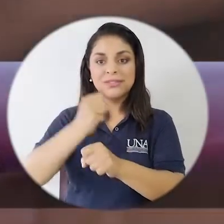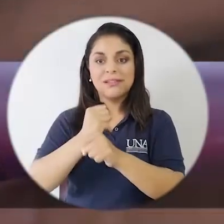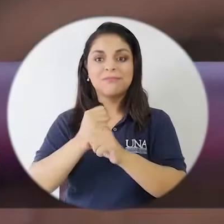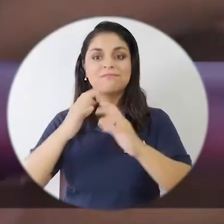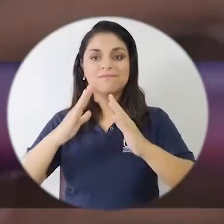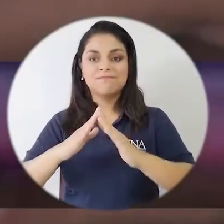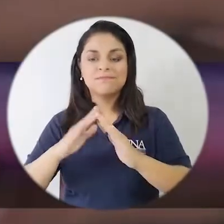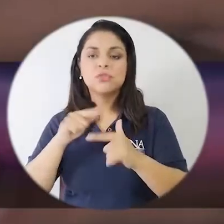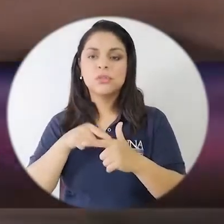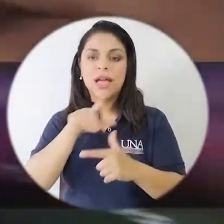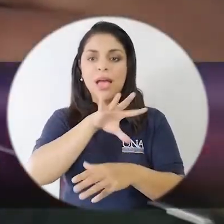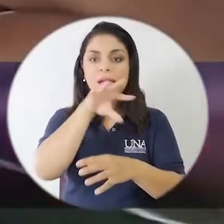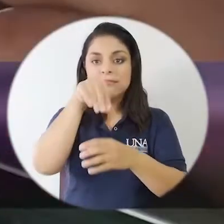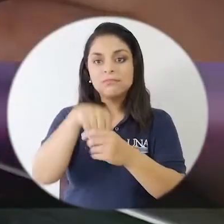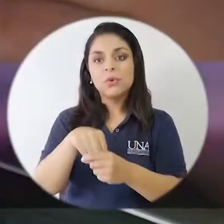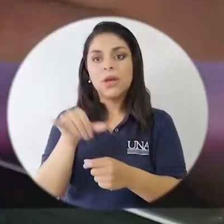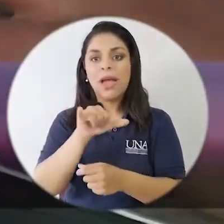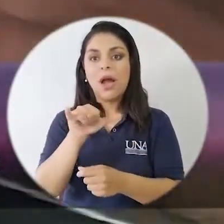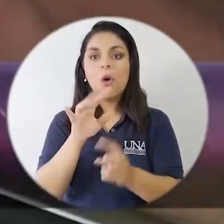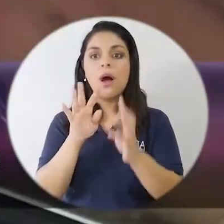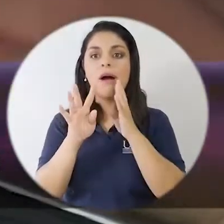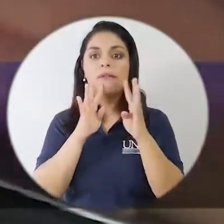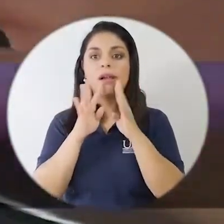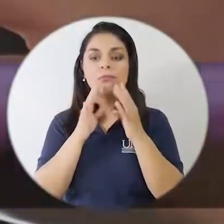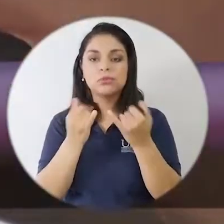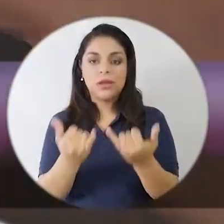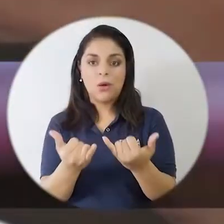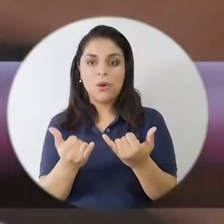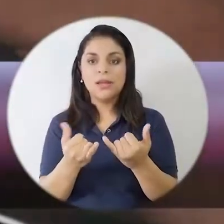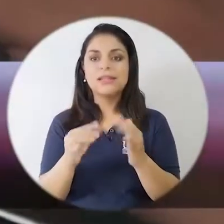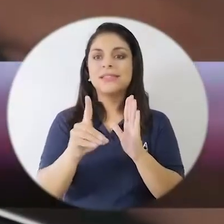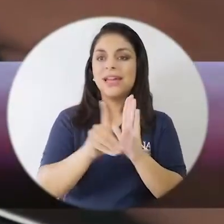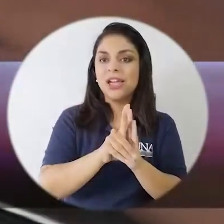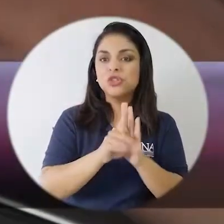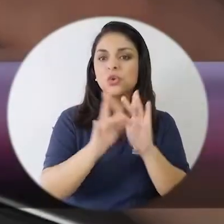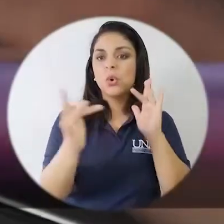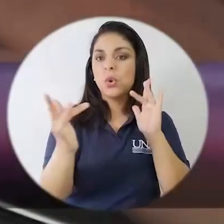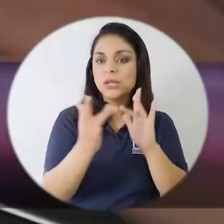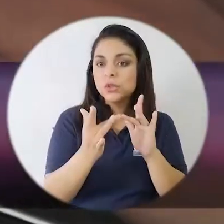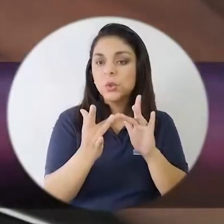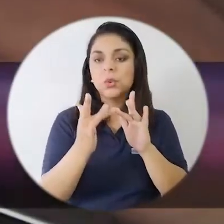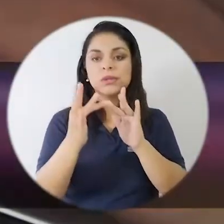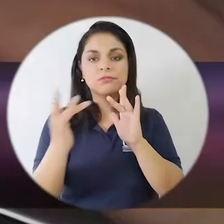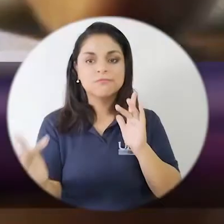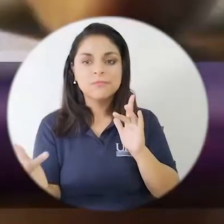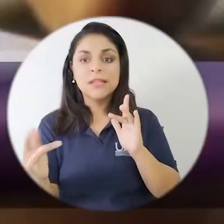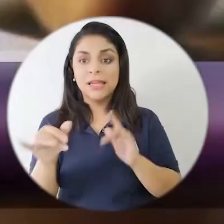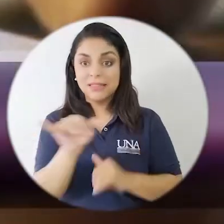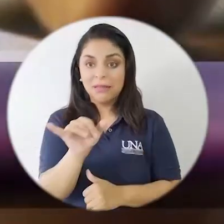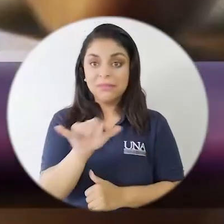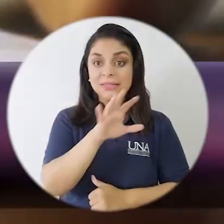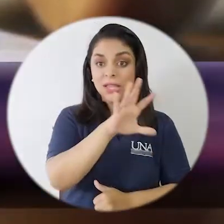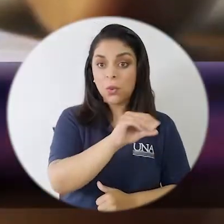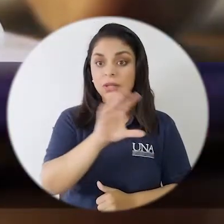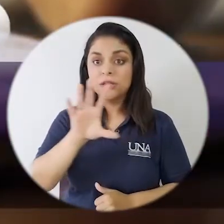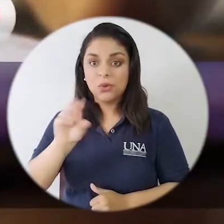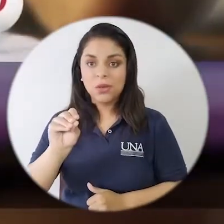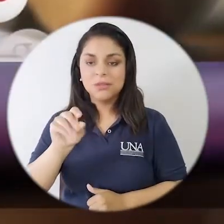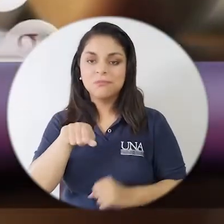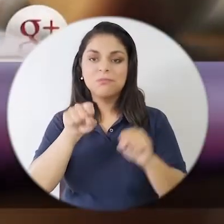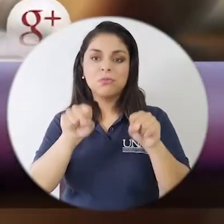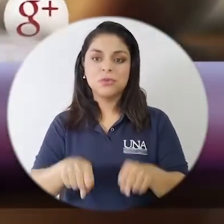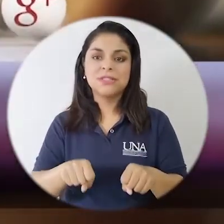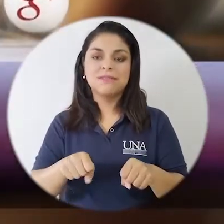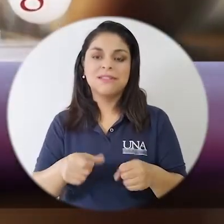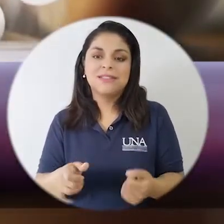sostenible. Entonces ahí podría tomarse en cuenta todo lo que estábamos hablando ahora, de la derecho a la conexión, desconexión e inclusive el 50-50 en lo